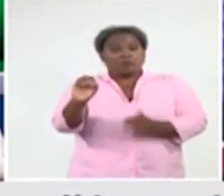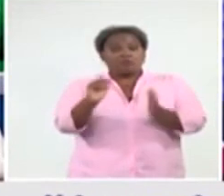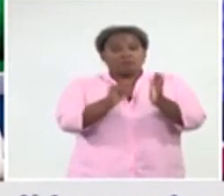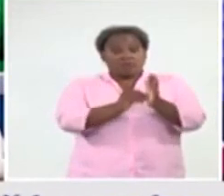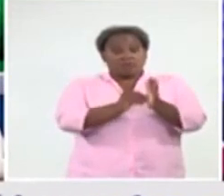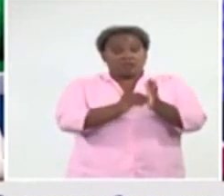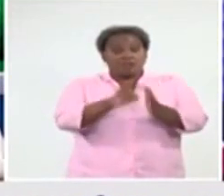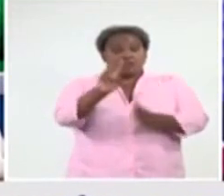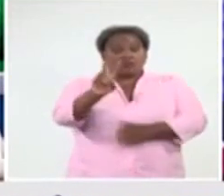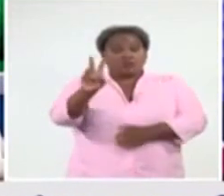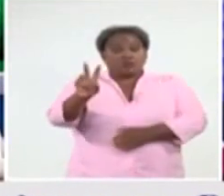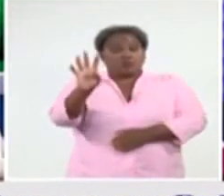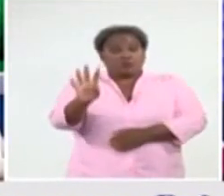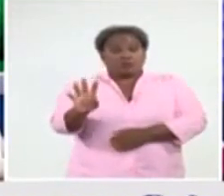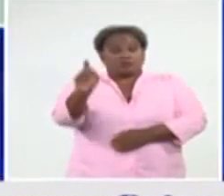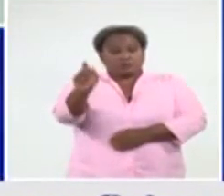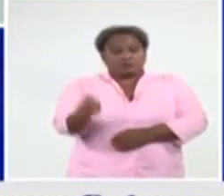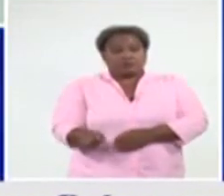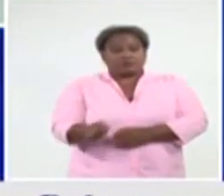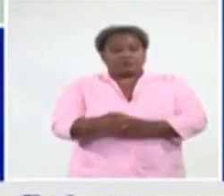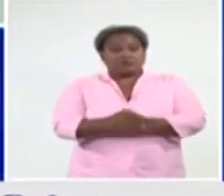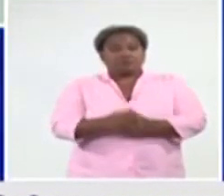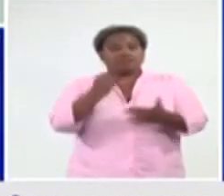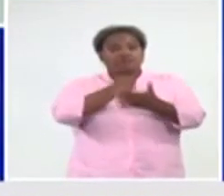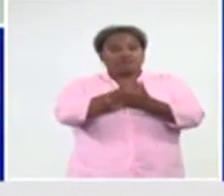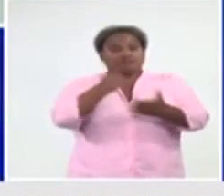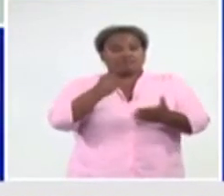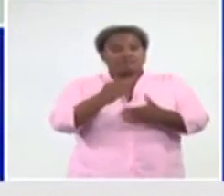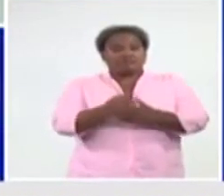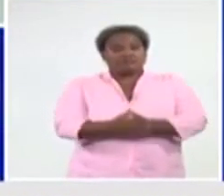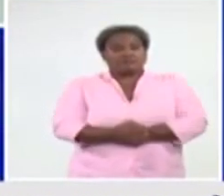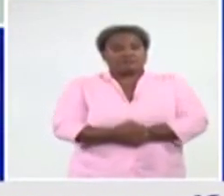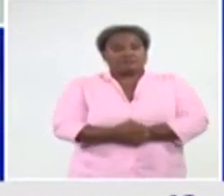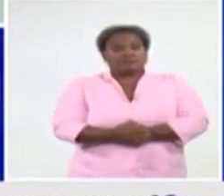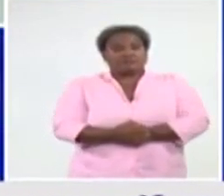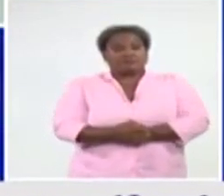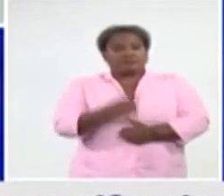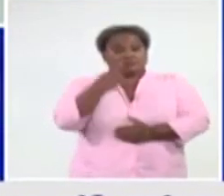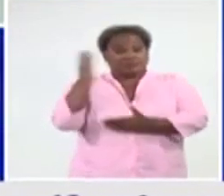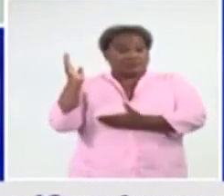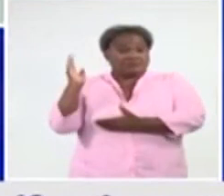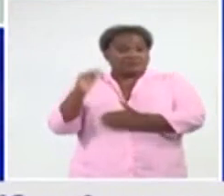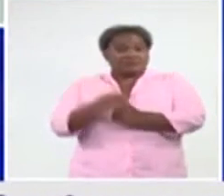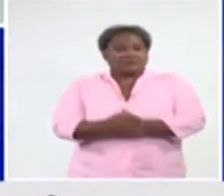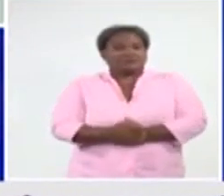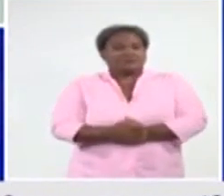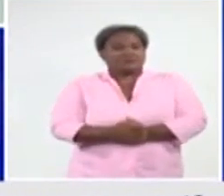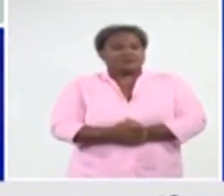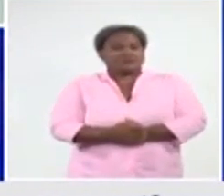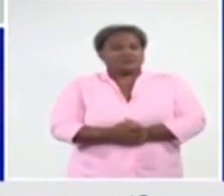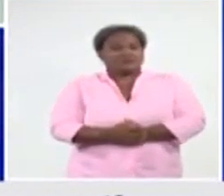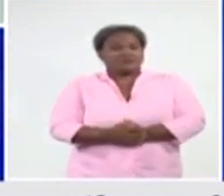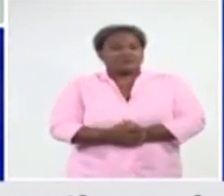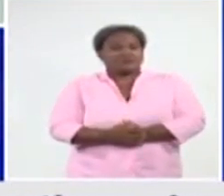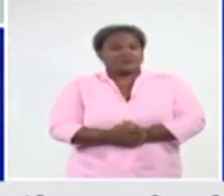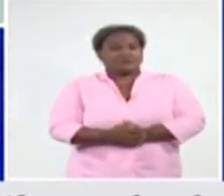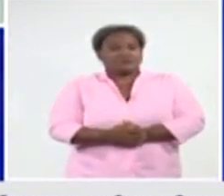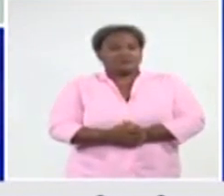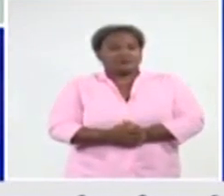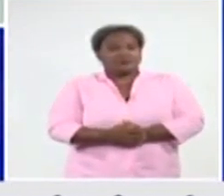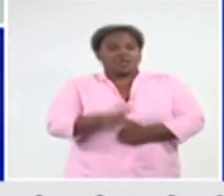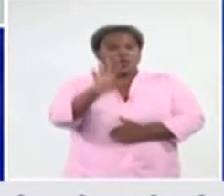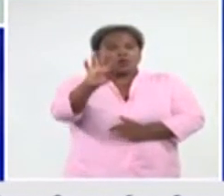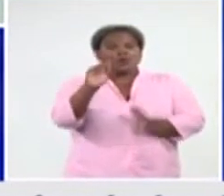202.804.224 personas confirmadas con la enfermedad. Ahí la tiene, doctor. En el mundo. Y con